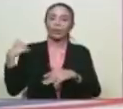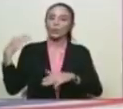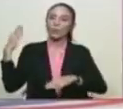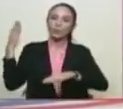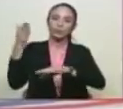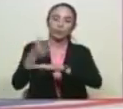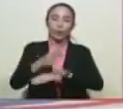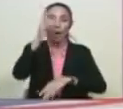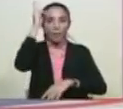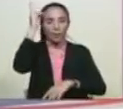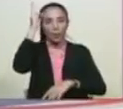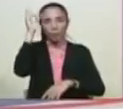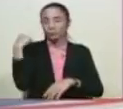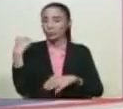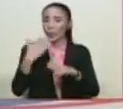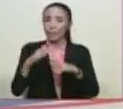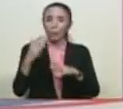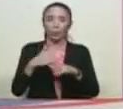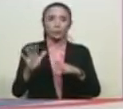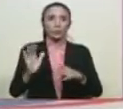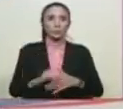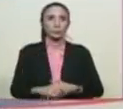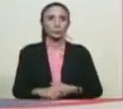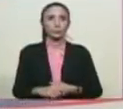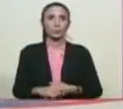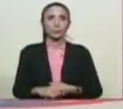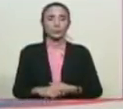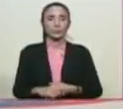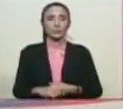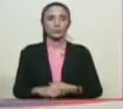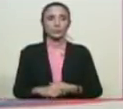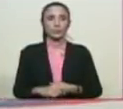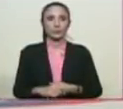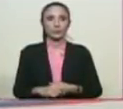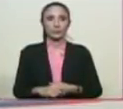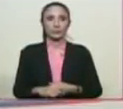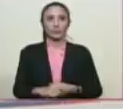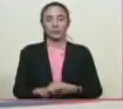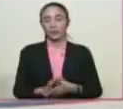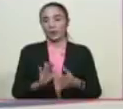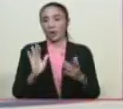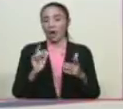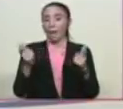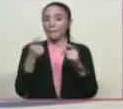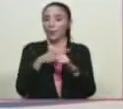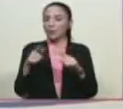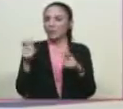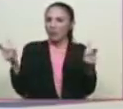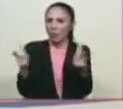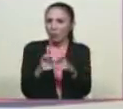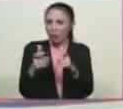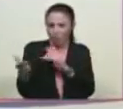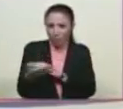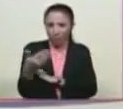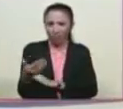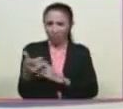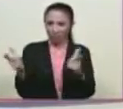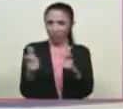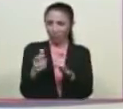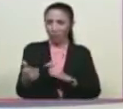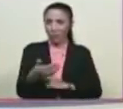nadando. Pero la verdad verdadera es que esa cumbre no está en nuestras prioridades. Nunca ha